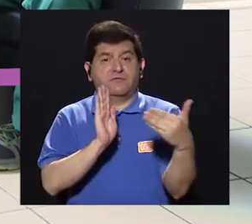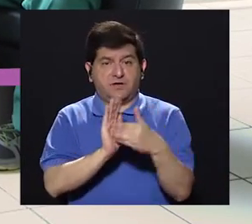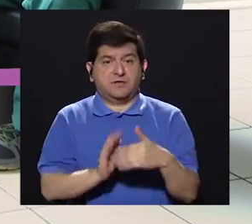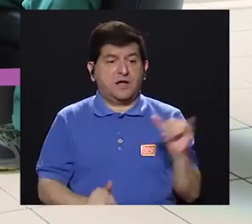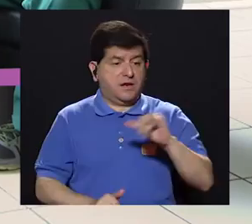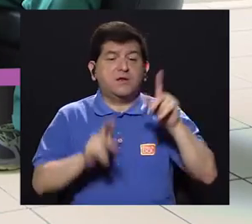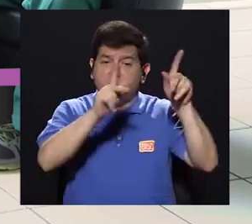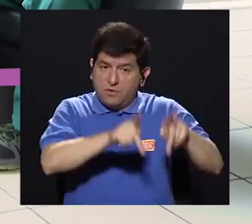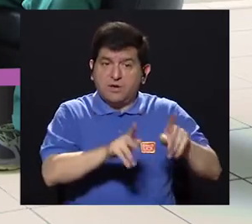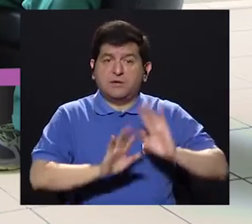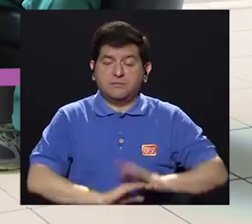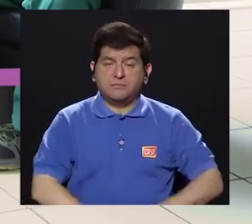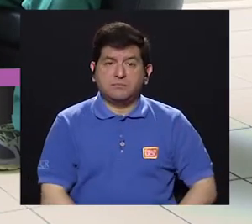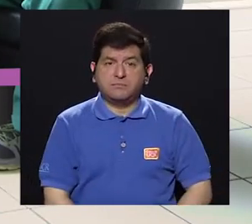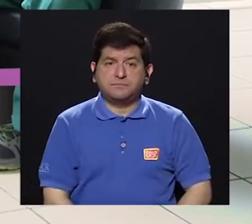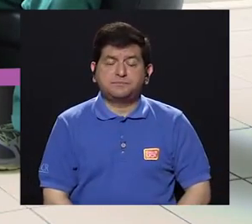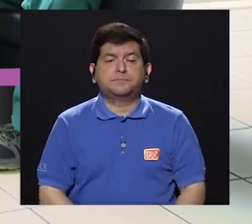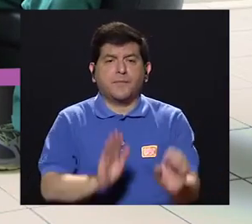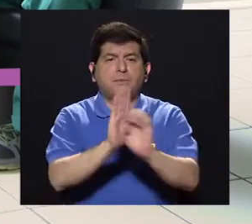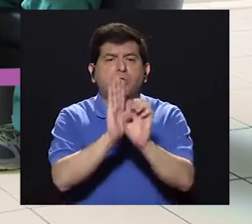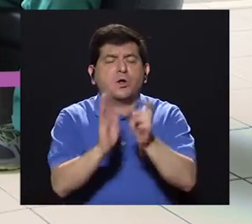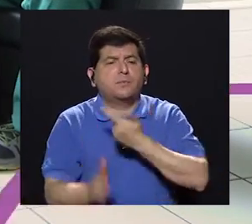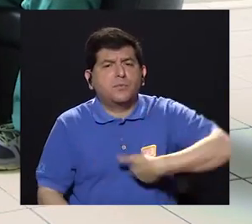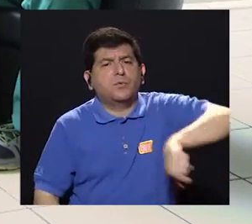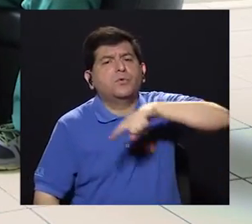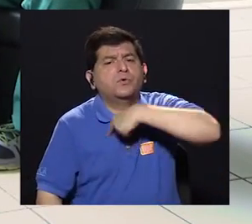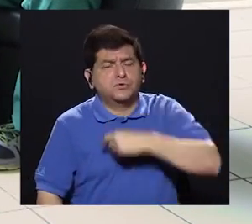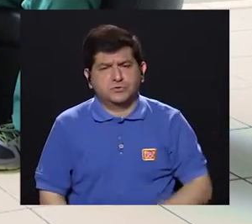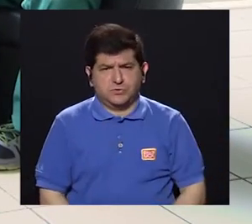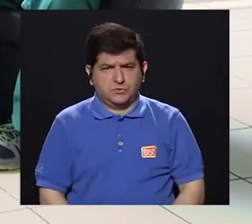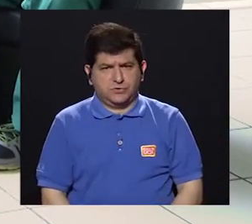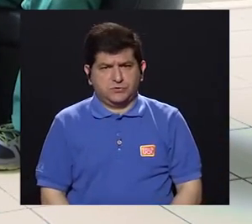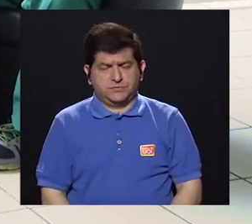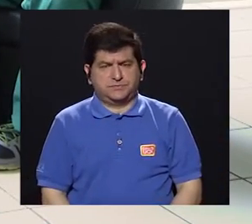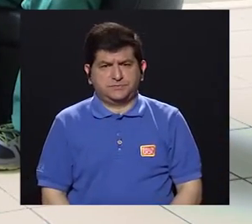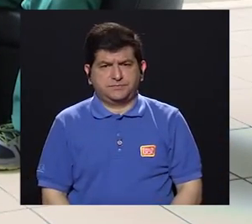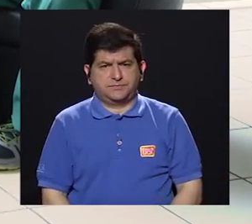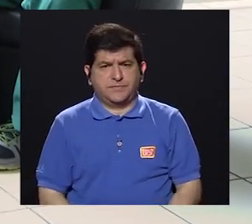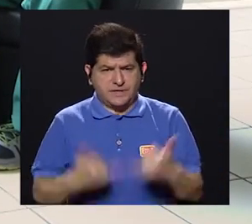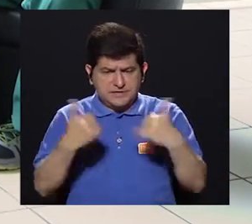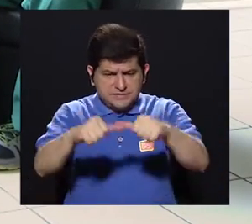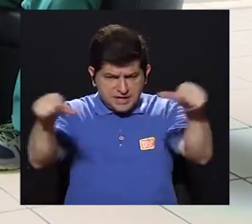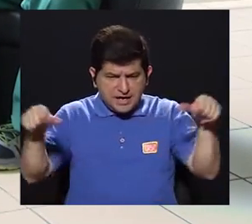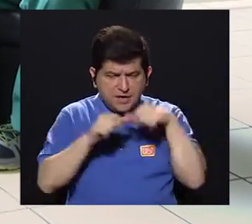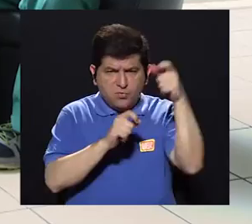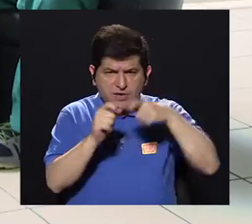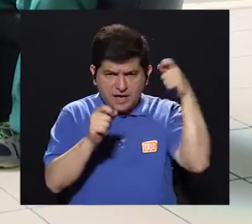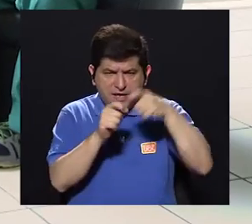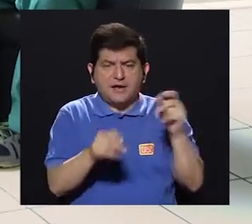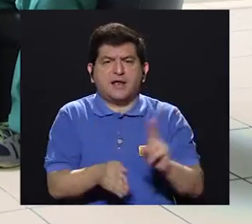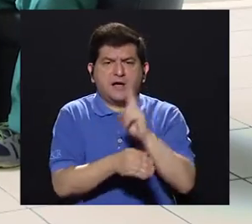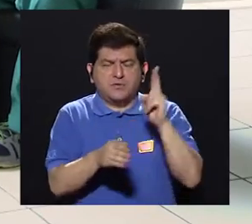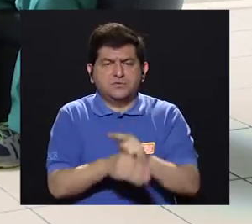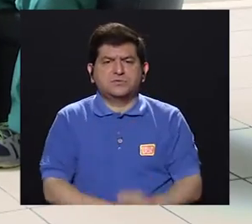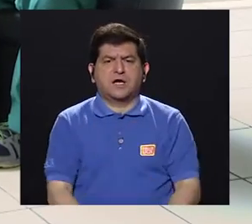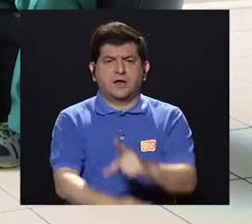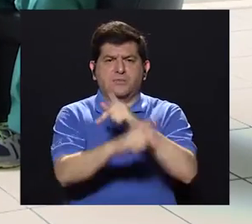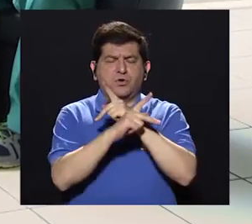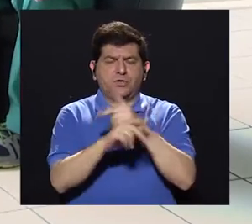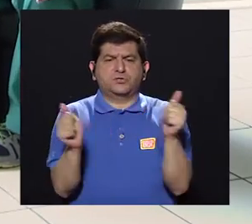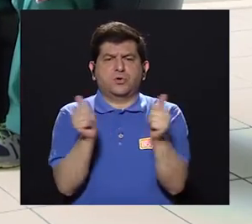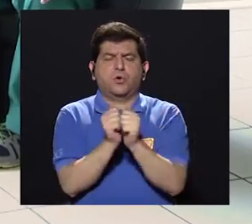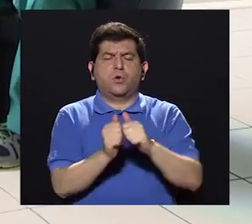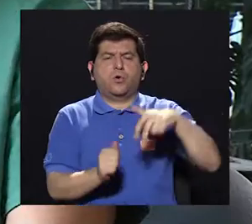cantidad, e inclusive al paciente. Entonces, por ejemplo, nosotros en áreas definidas utilizamos